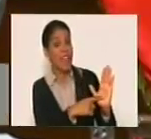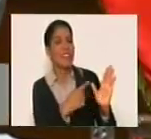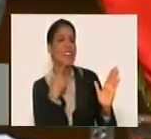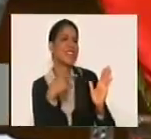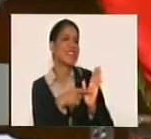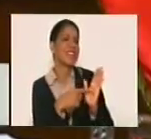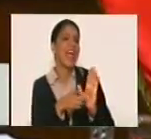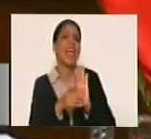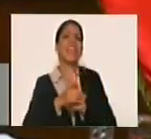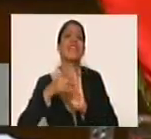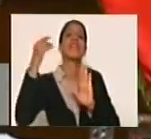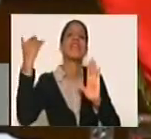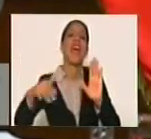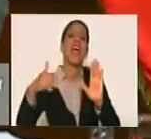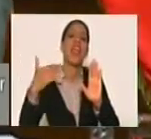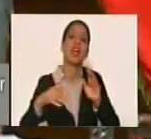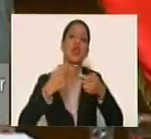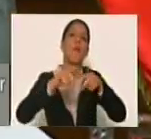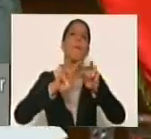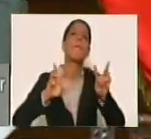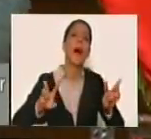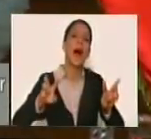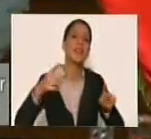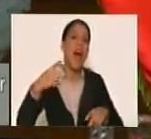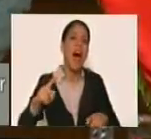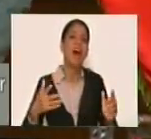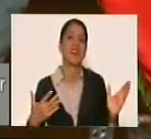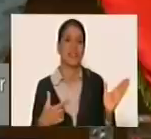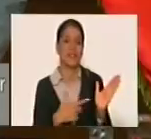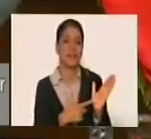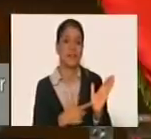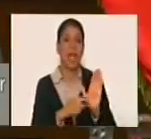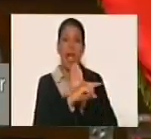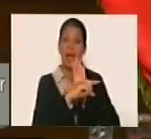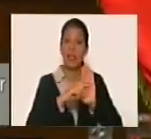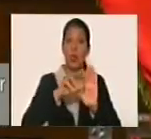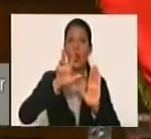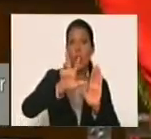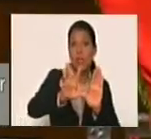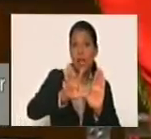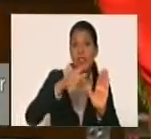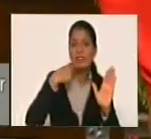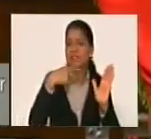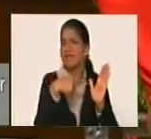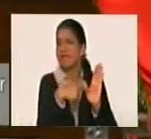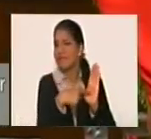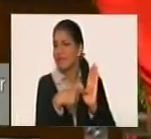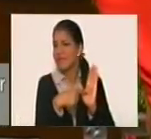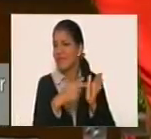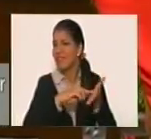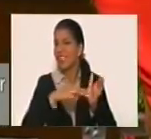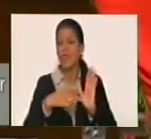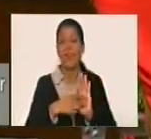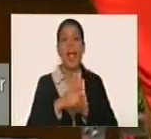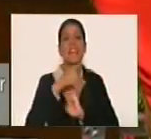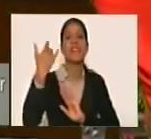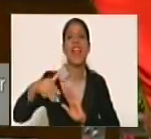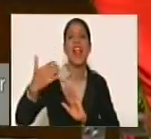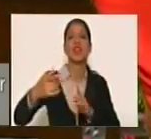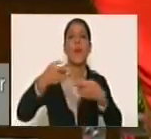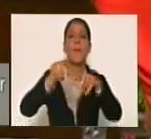paz. El derecho a la paz. Y vean el artículo 3 y conceptualícenlo. Lo que significa el derecho a la